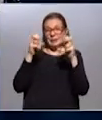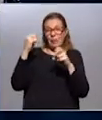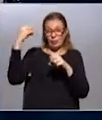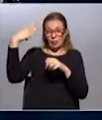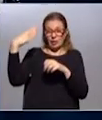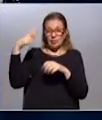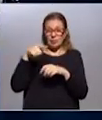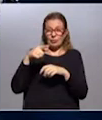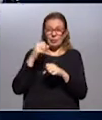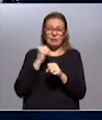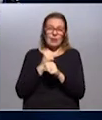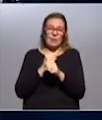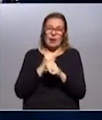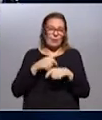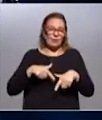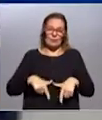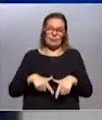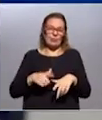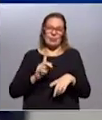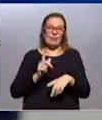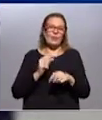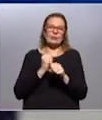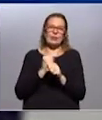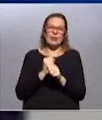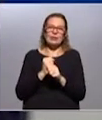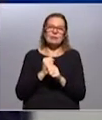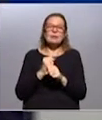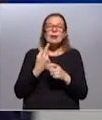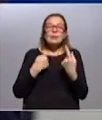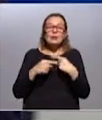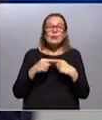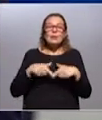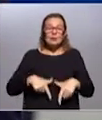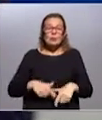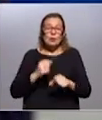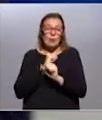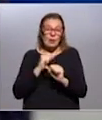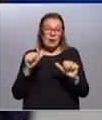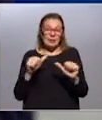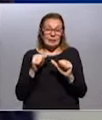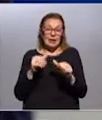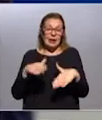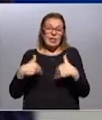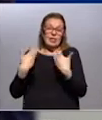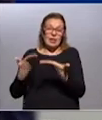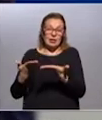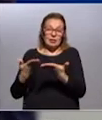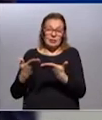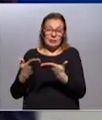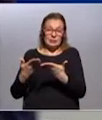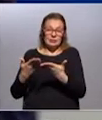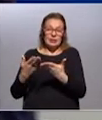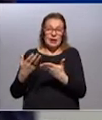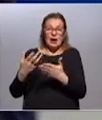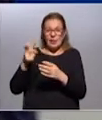mal no es tarea del municipio que no es tarea es decir el municipio lo que sí puede hacer es darles canasta de materiales a la